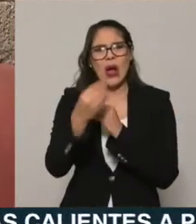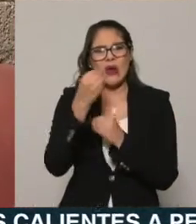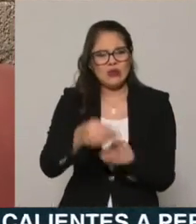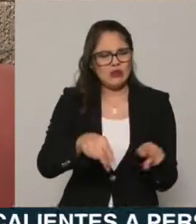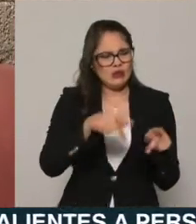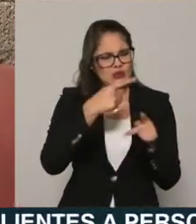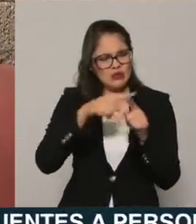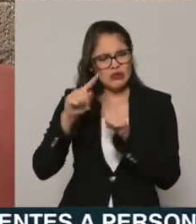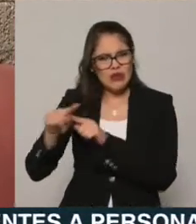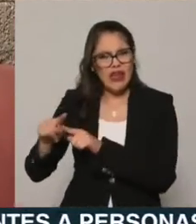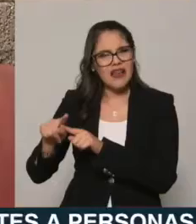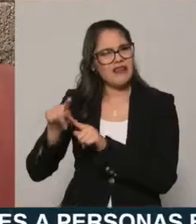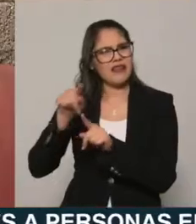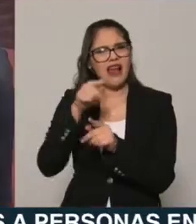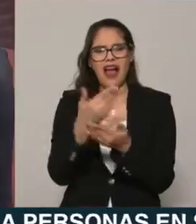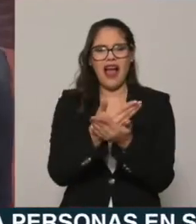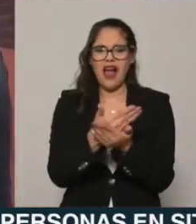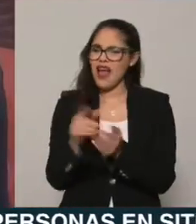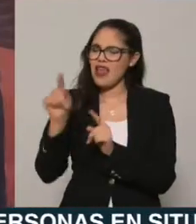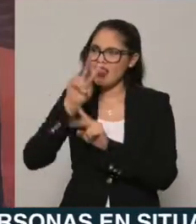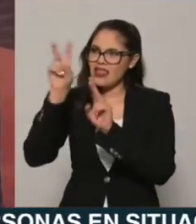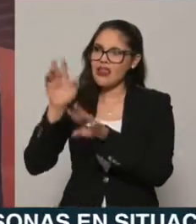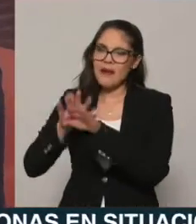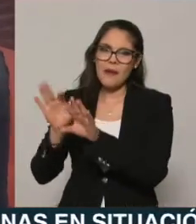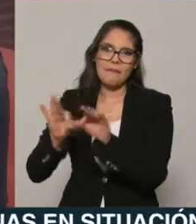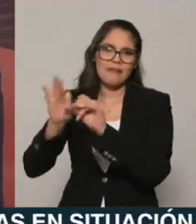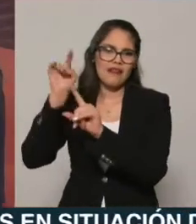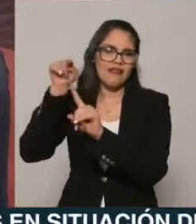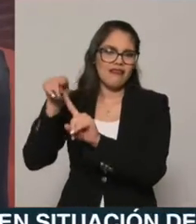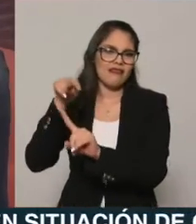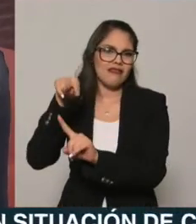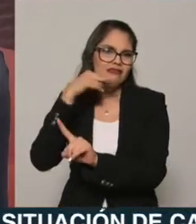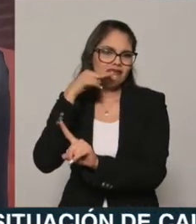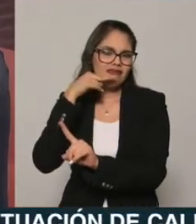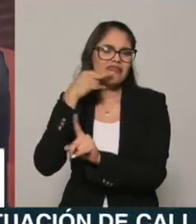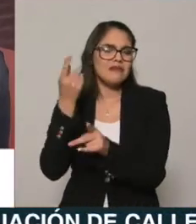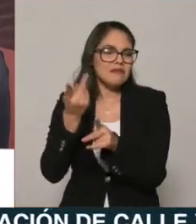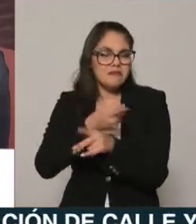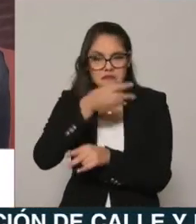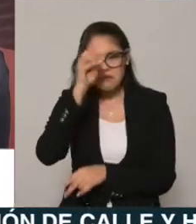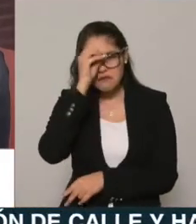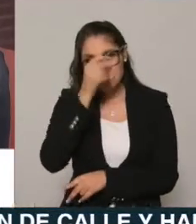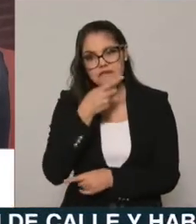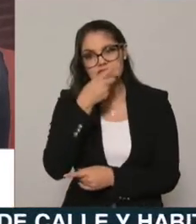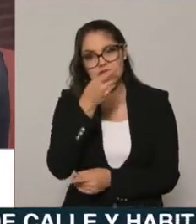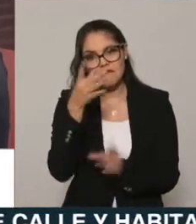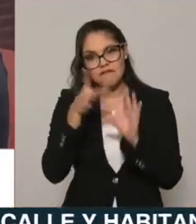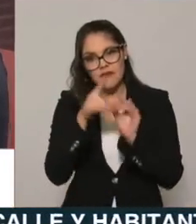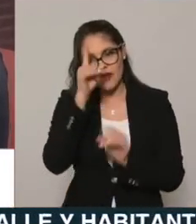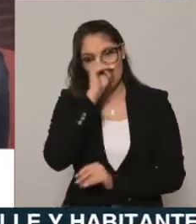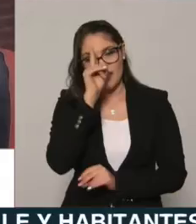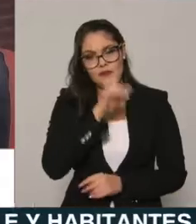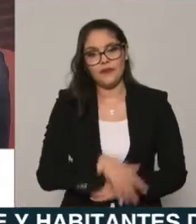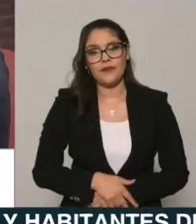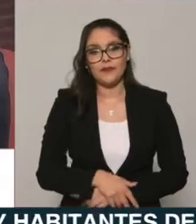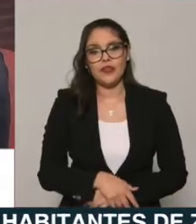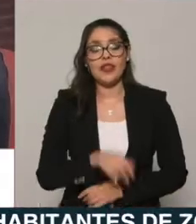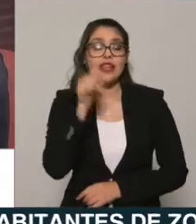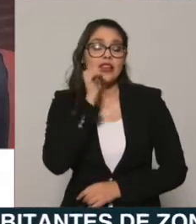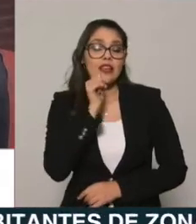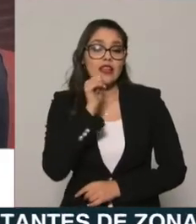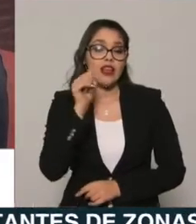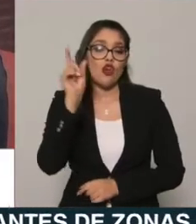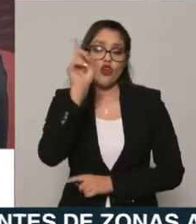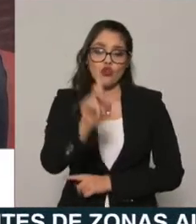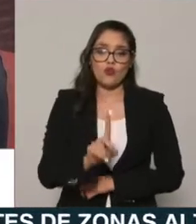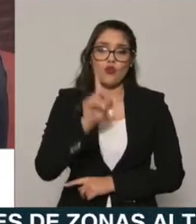fiesta decembrina, la fiesta de Navidad. Pues bien, todas las funciones son los domingos a las 11